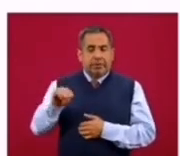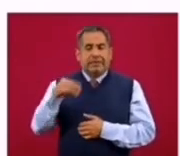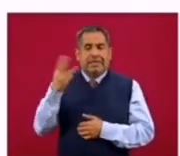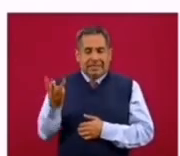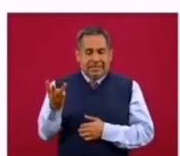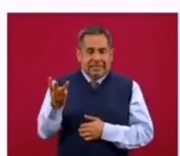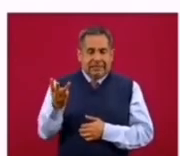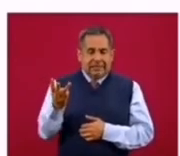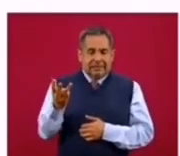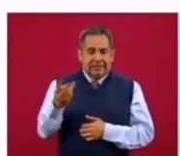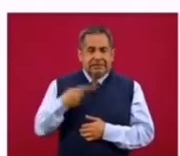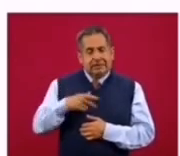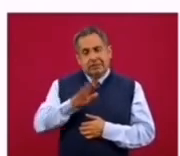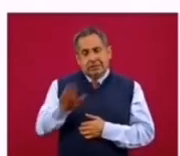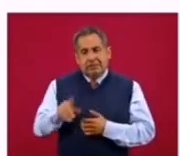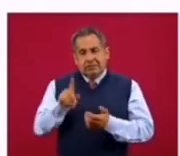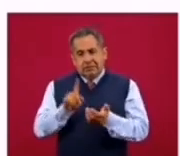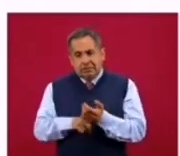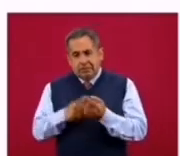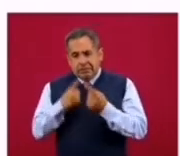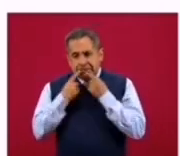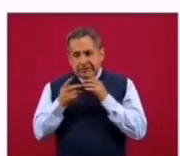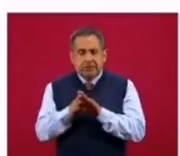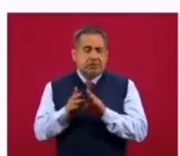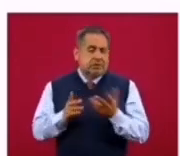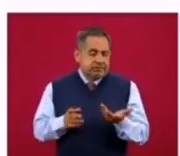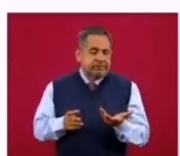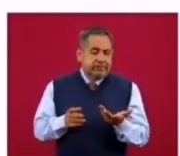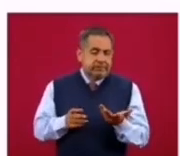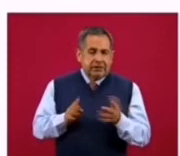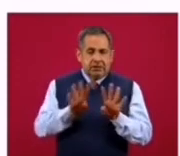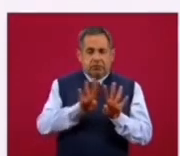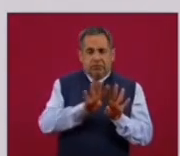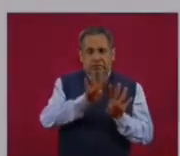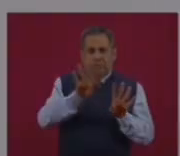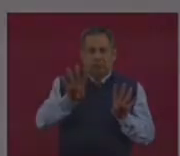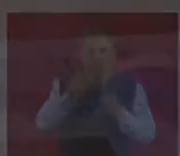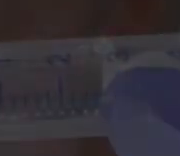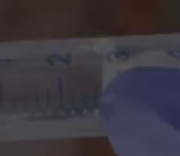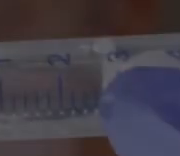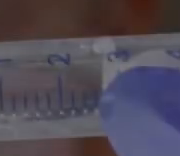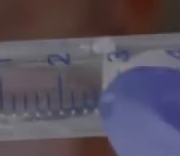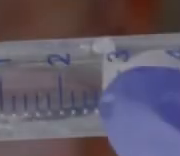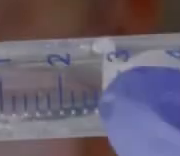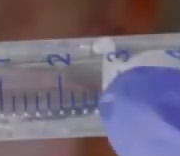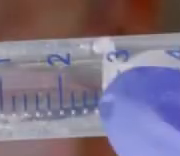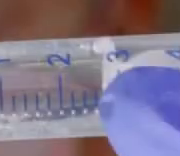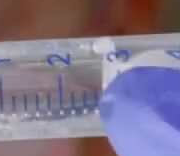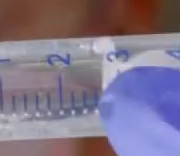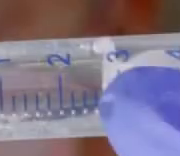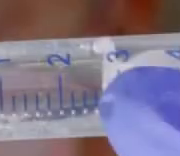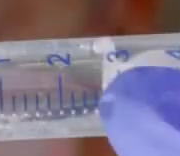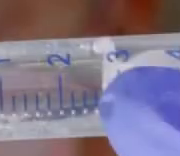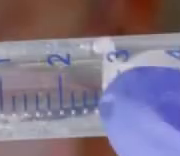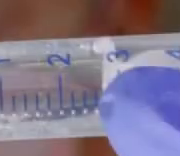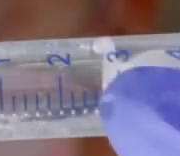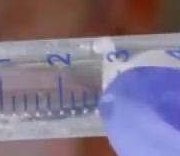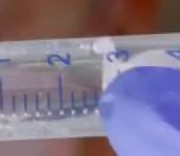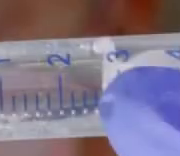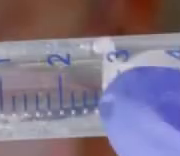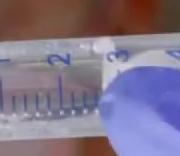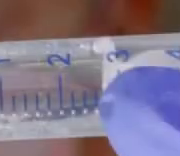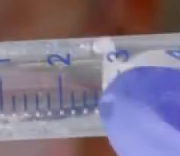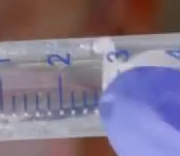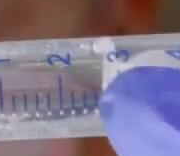95.593 de ellas y están representadas precisamente en las barras de color azul. La jefa de gobierno de la Ciudad de México,